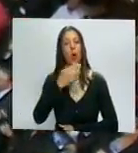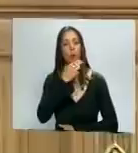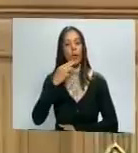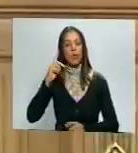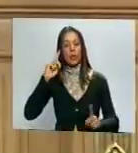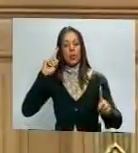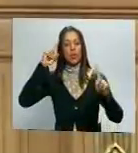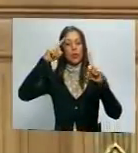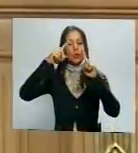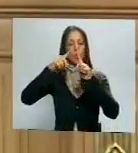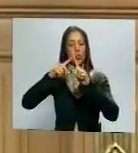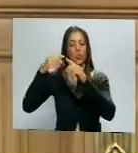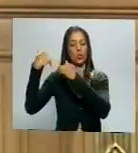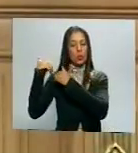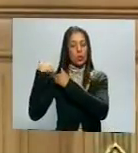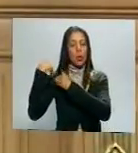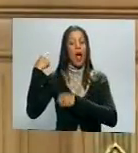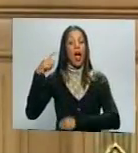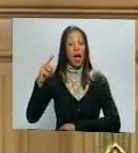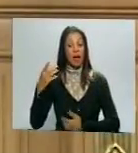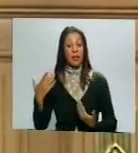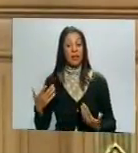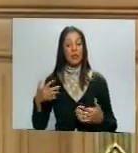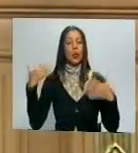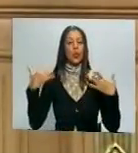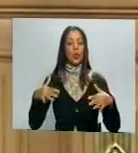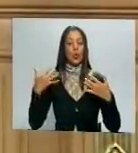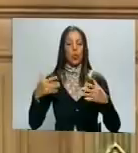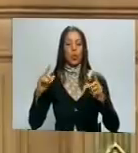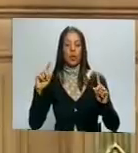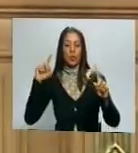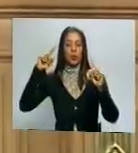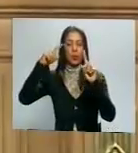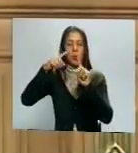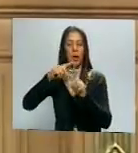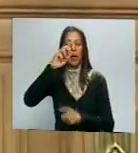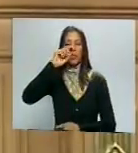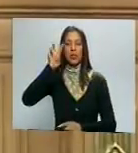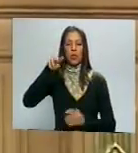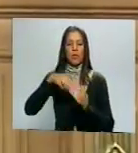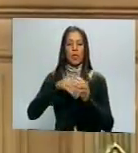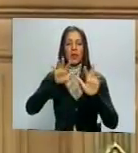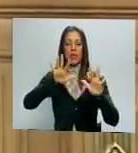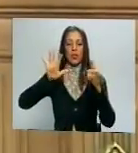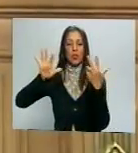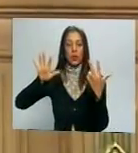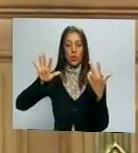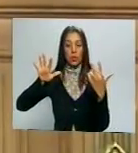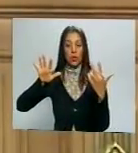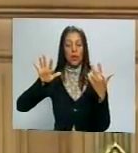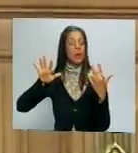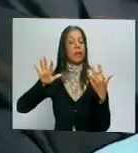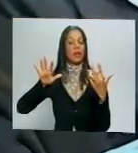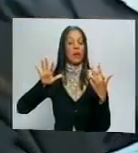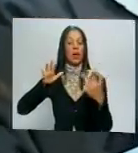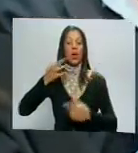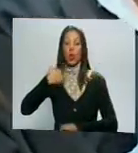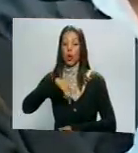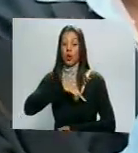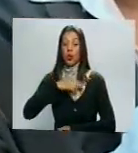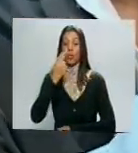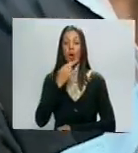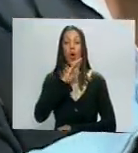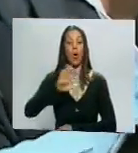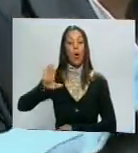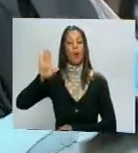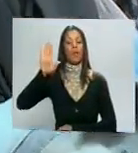reto. Los nuevos retos que se presenten en este año 2018 y en donde nos comprometemos a